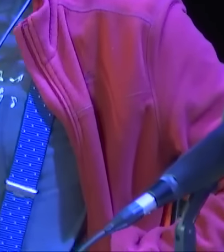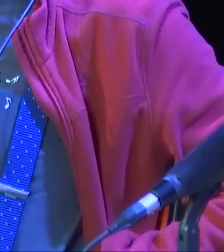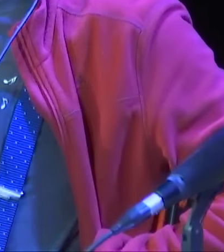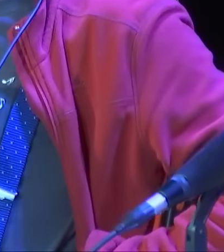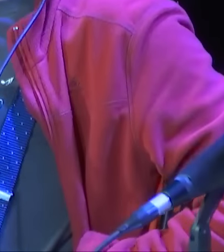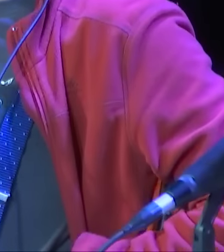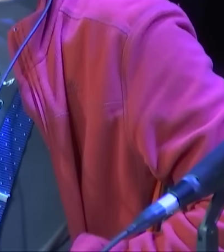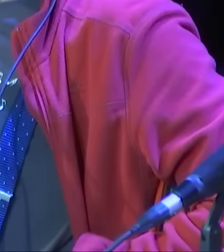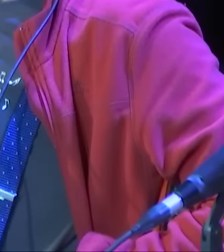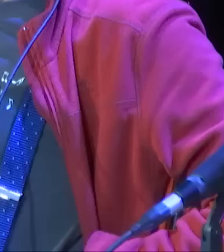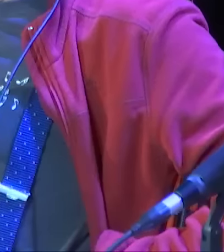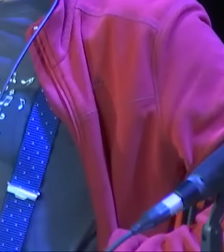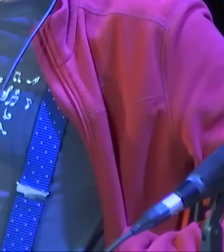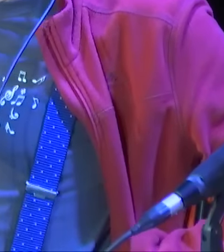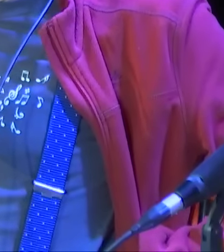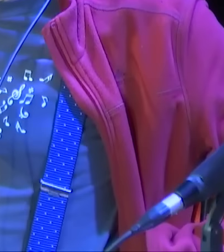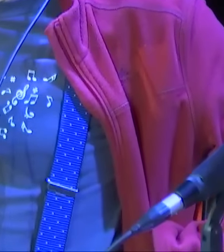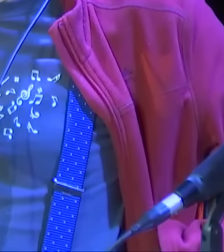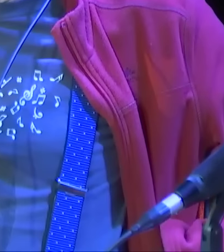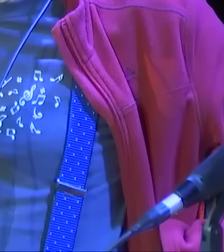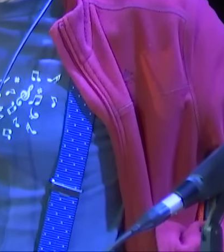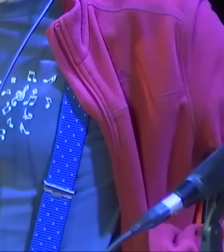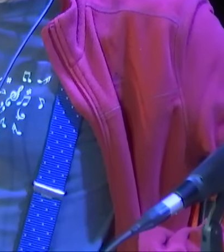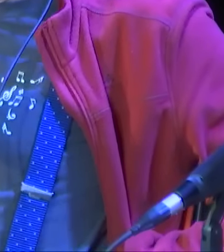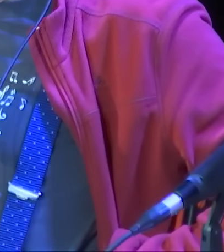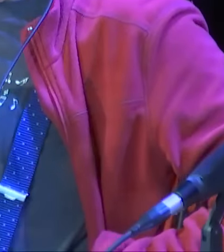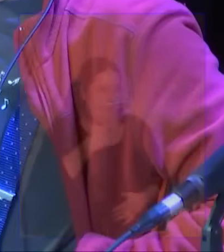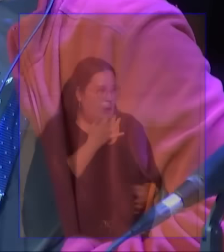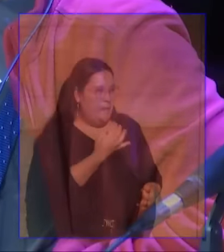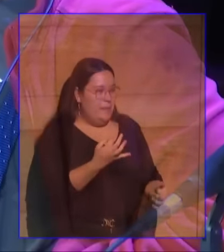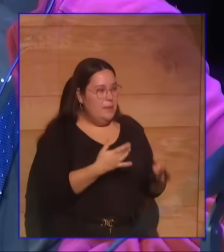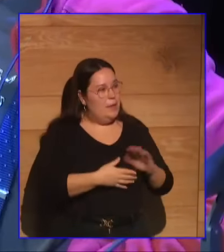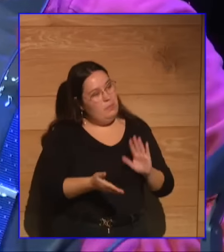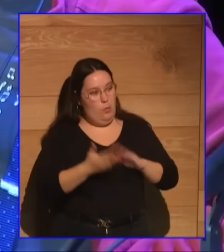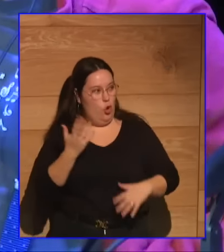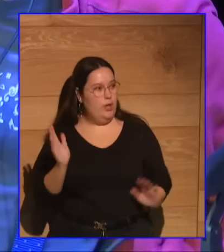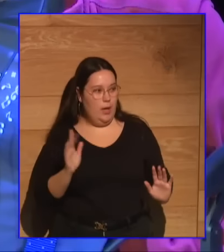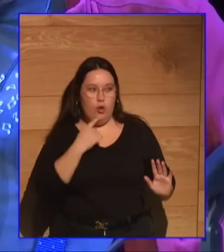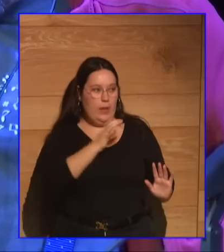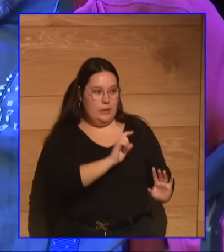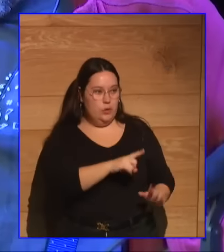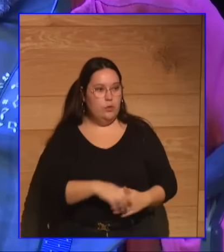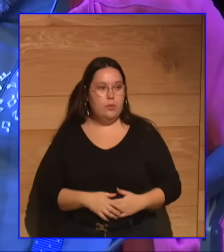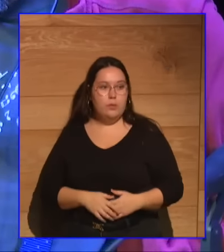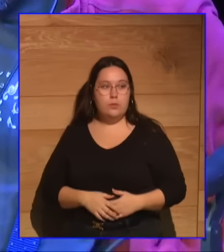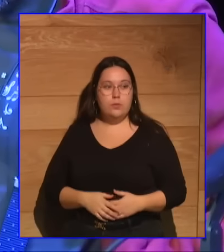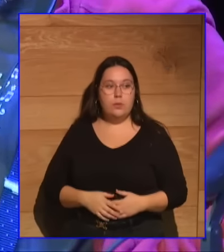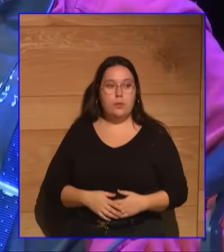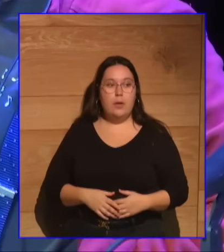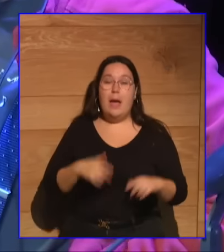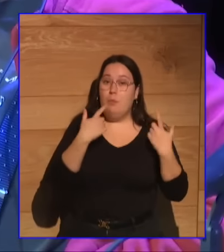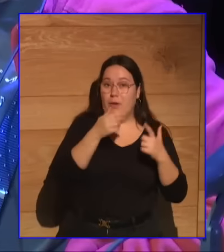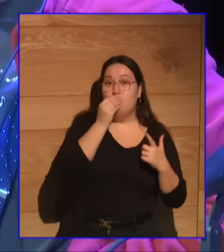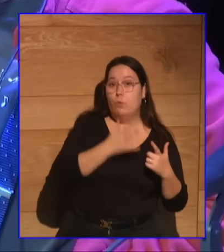malos. ¿Qué dices? A mí no me gusta nada. Pero perdona, me levanto y me voy ahora mismo. O sea, ojalá. No, no lo consiento, Juan. ¿Y qué hacemos? Tiene